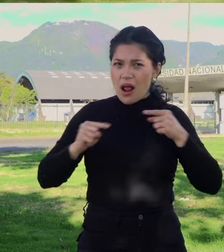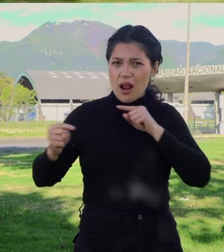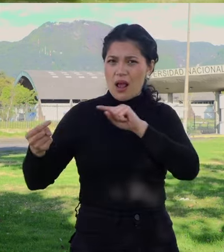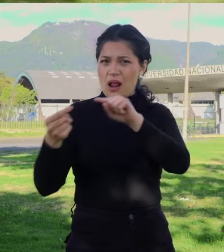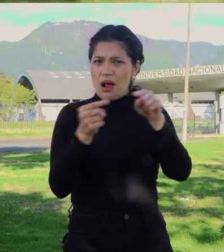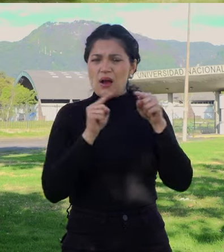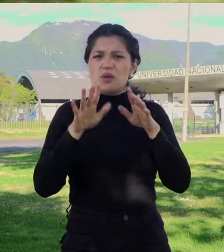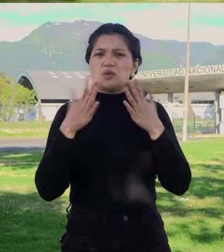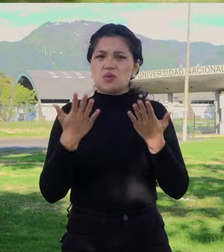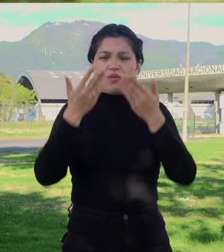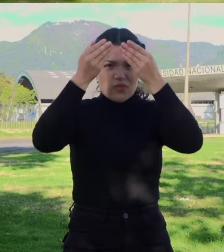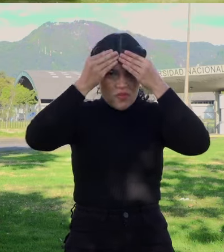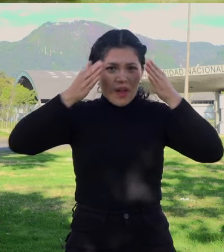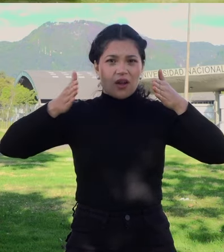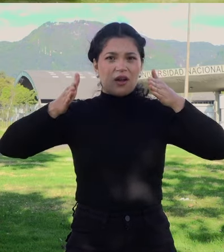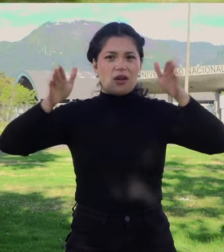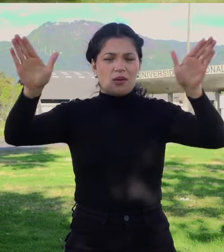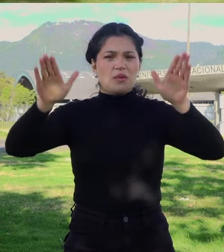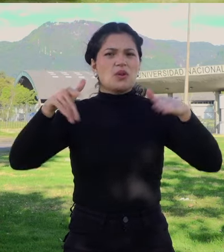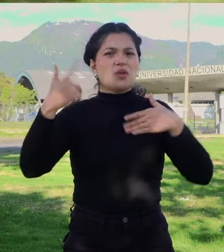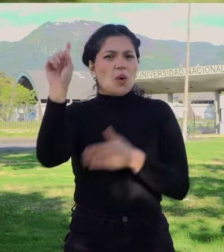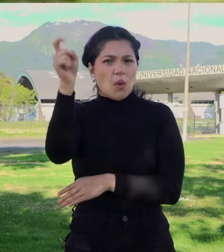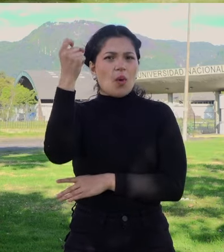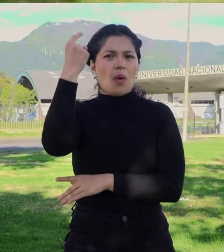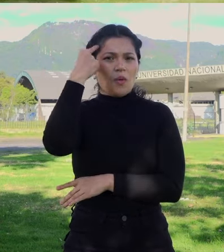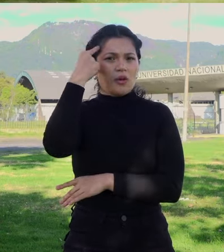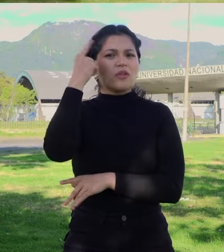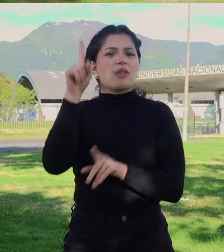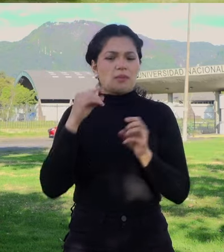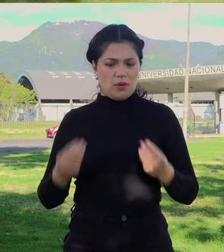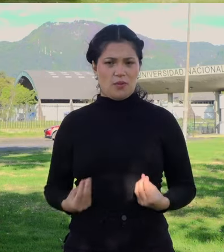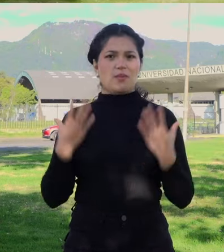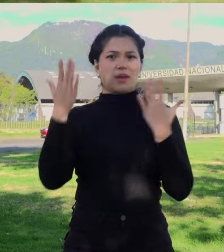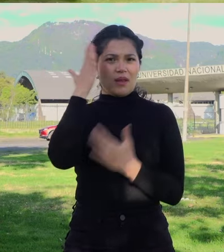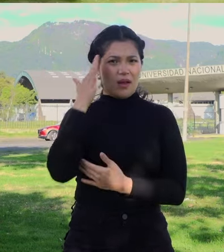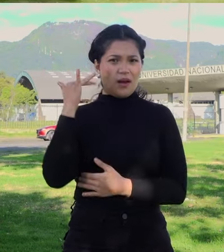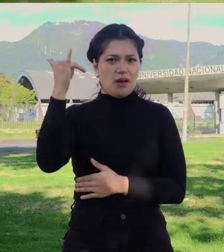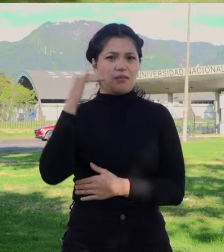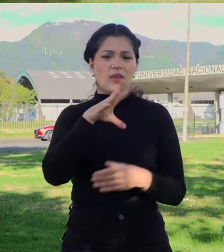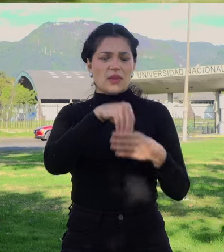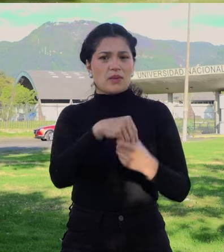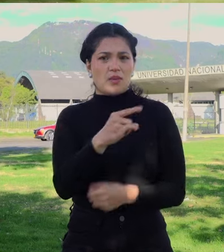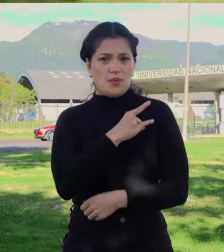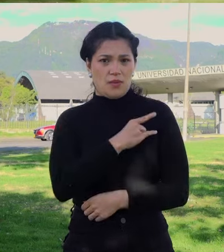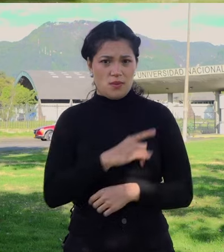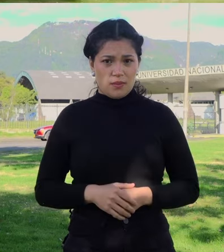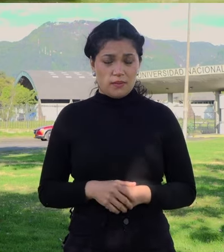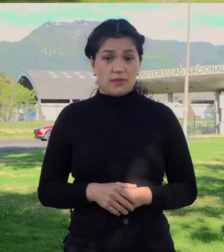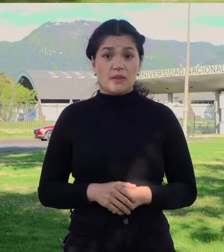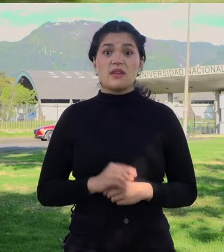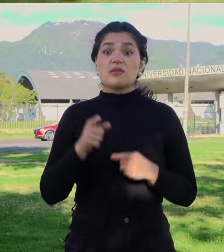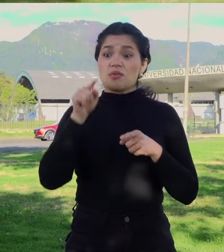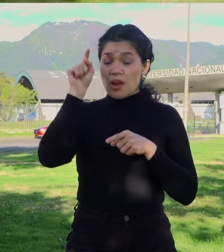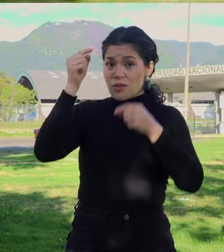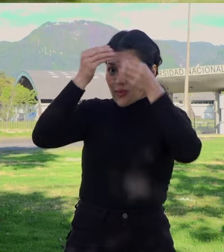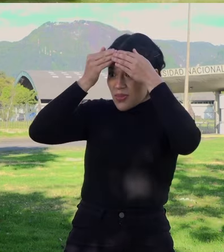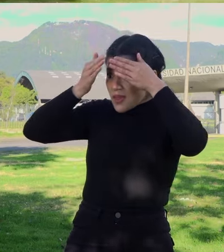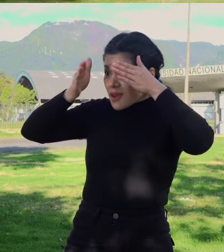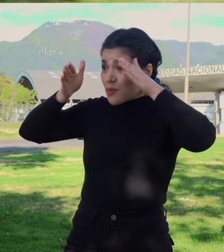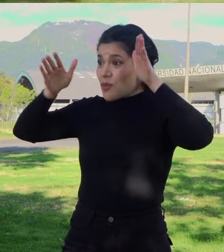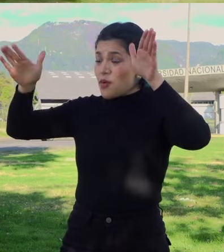la democratización del gobierno y de la vida académica de la universidad. Y la